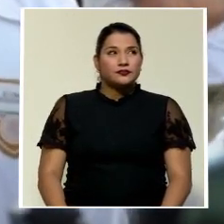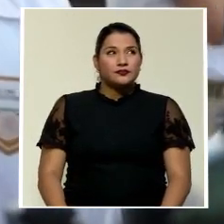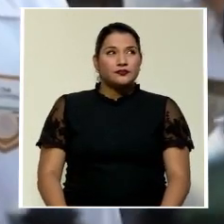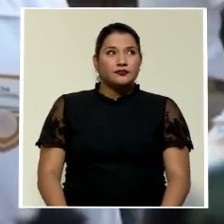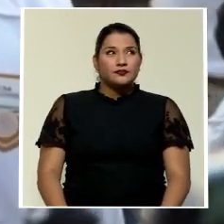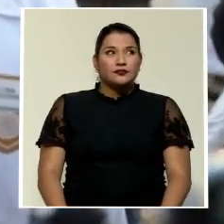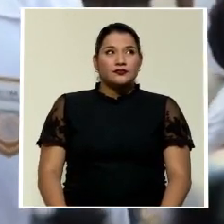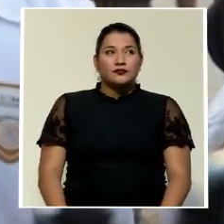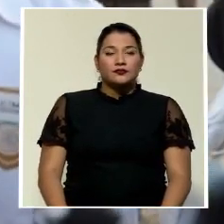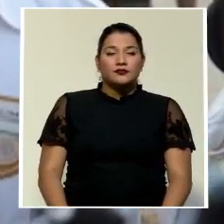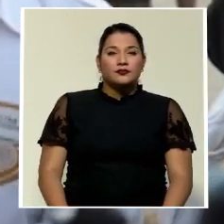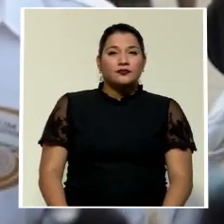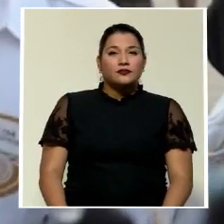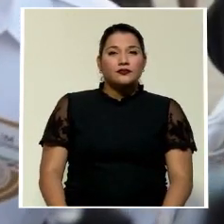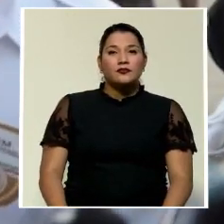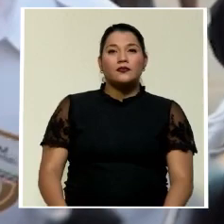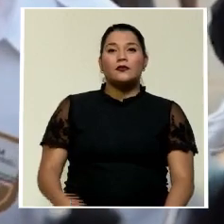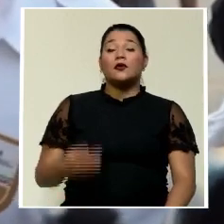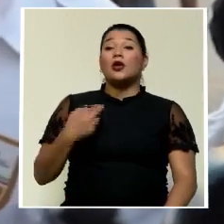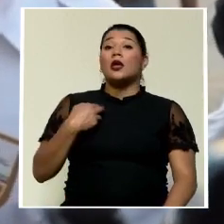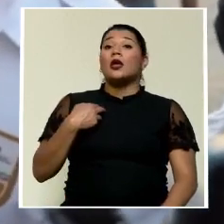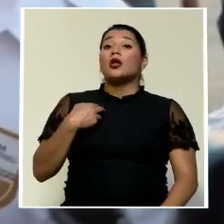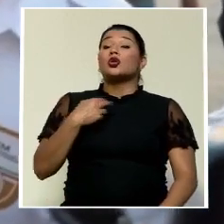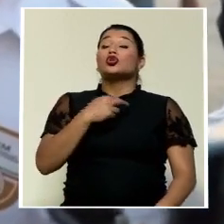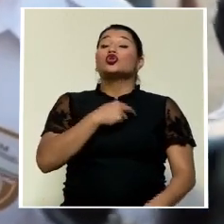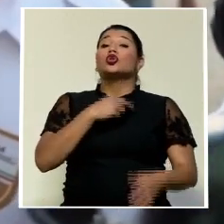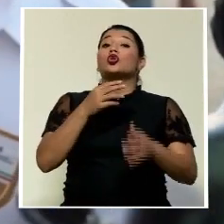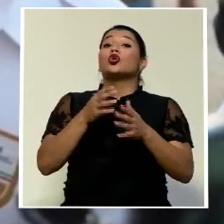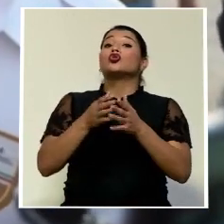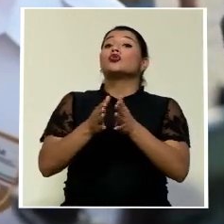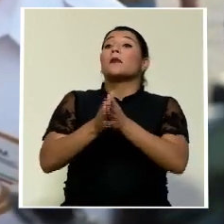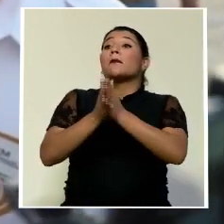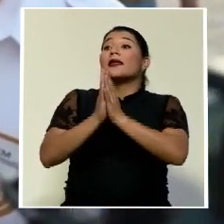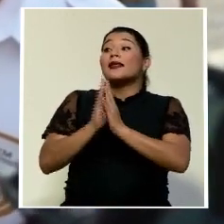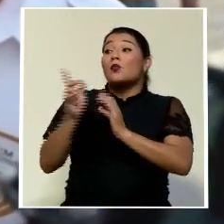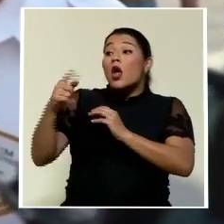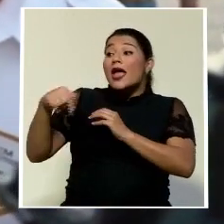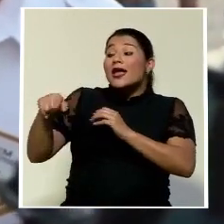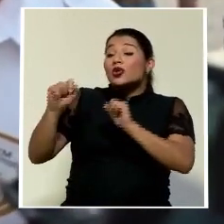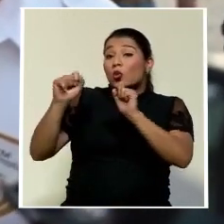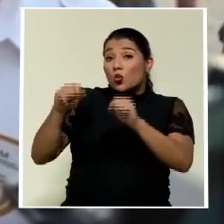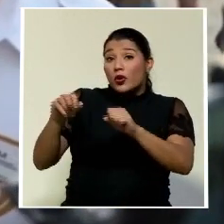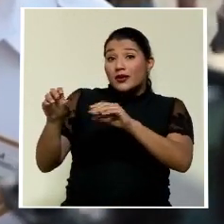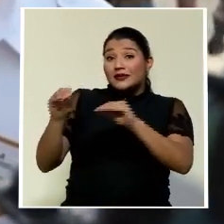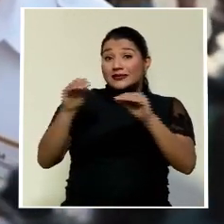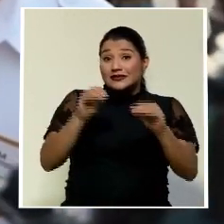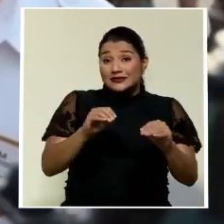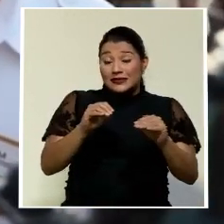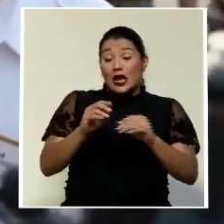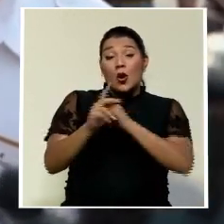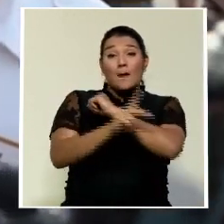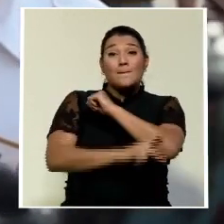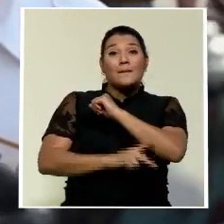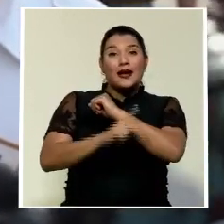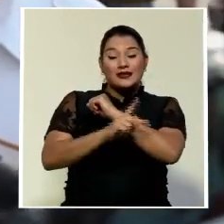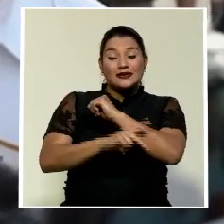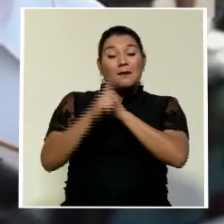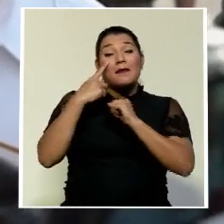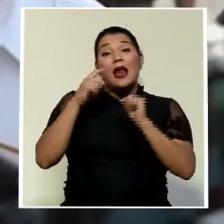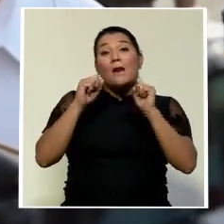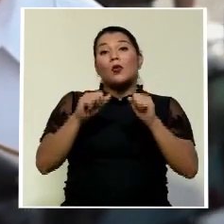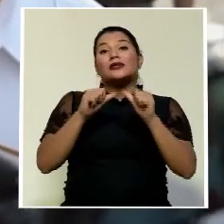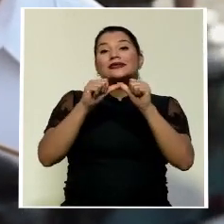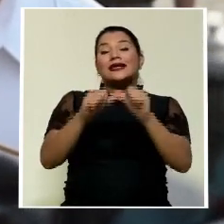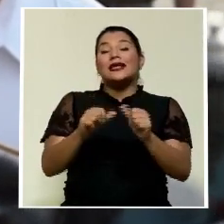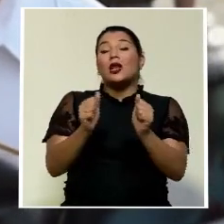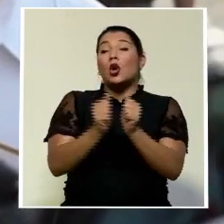migrantes poder regresar a los estados donde salieron para continuar con su proceso o bien, y además